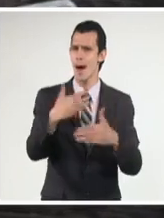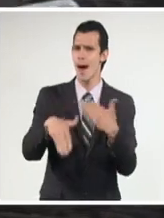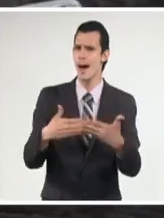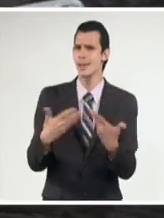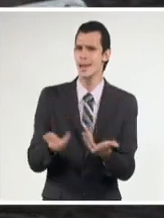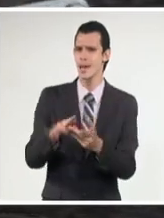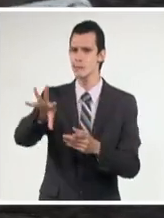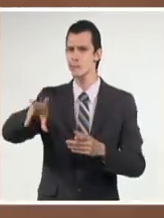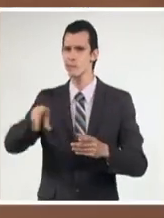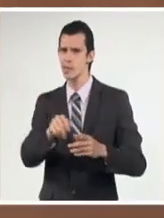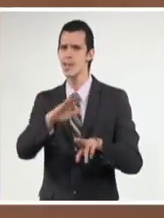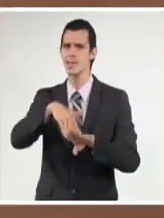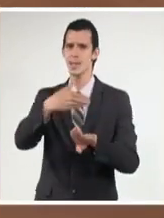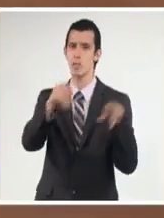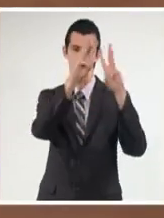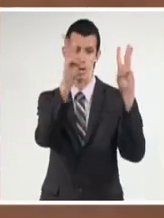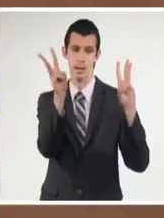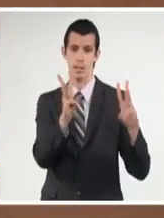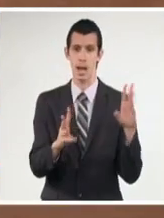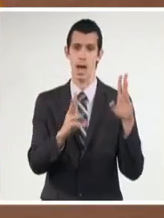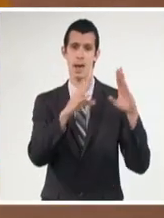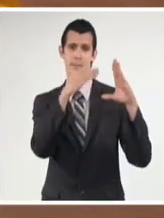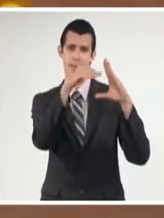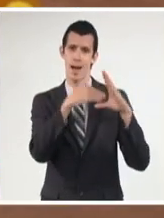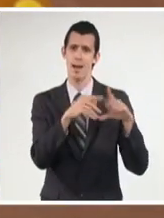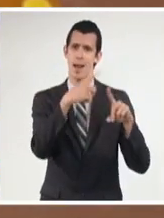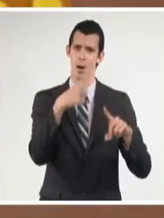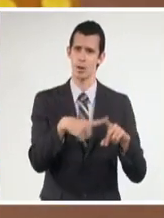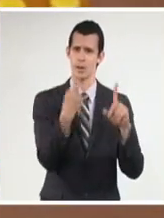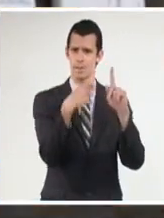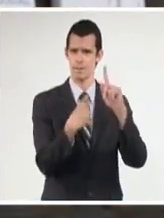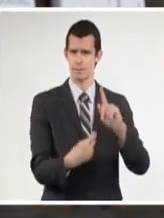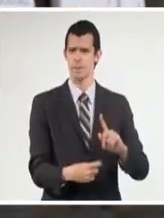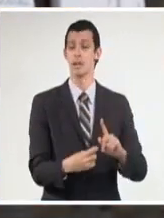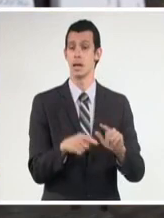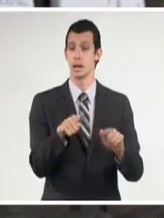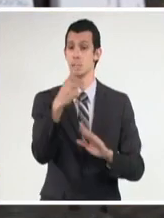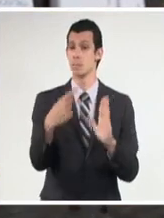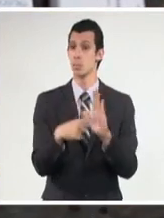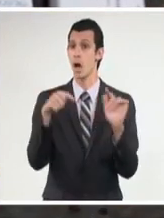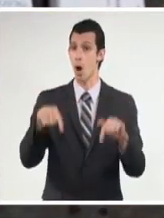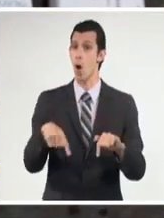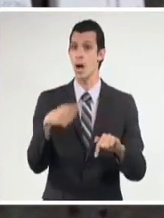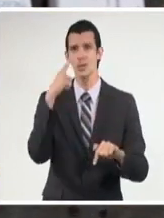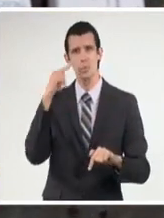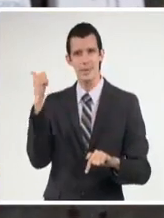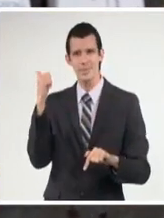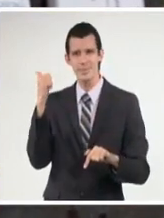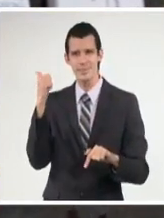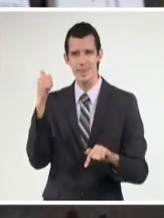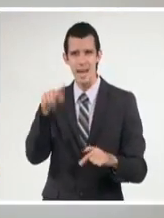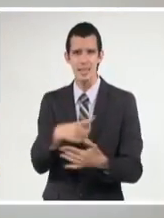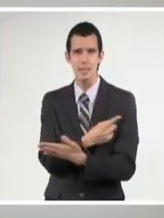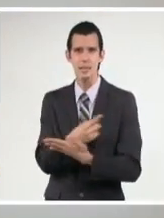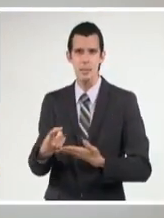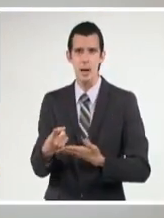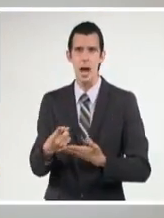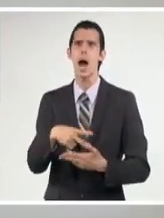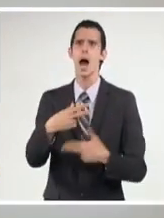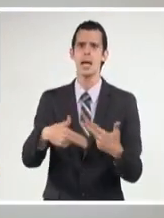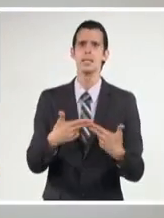Imágenes son de casos trabajados por la policía en esta semana. Son medicamentos que se intentaron vender de manera ilícita.